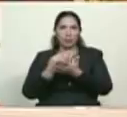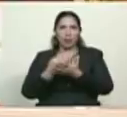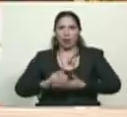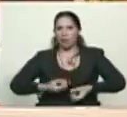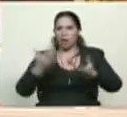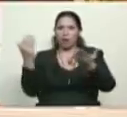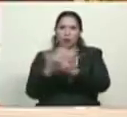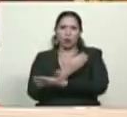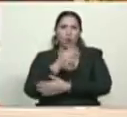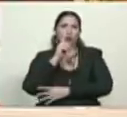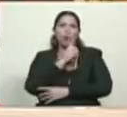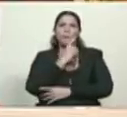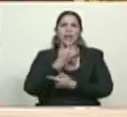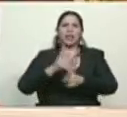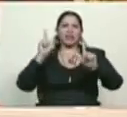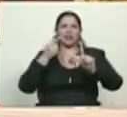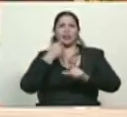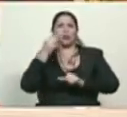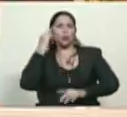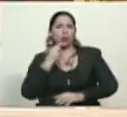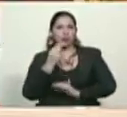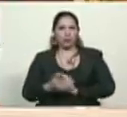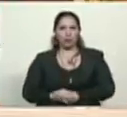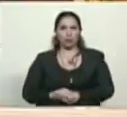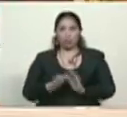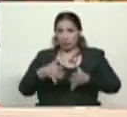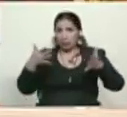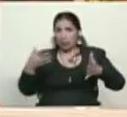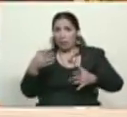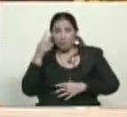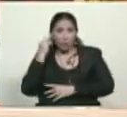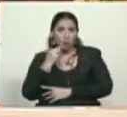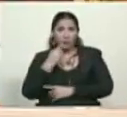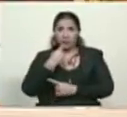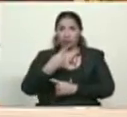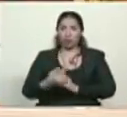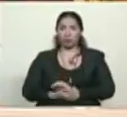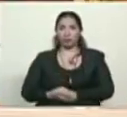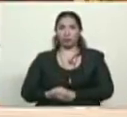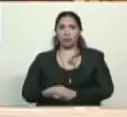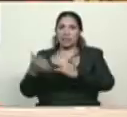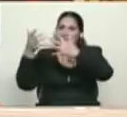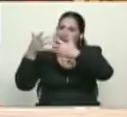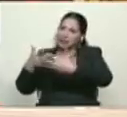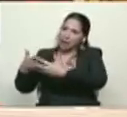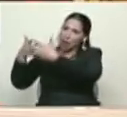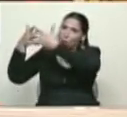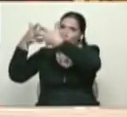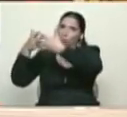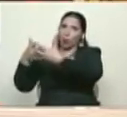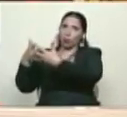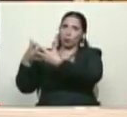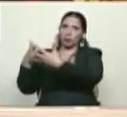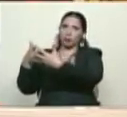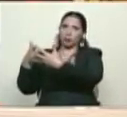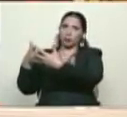golpe a nombre de la libertad lo dijo Bolívar El Gran Bolívar los Estados Unidos de